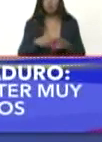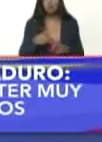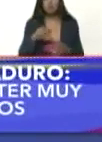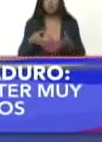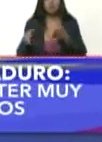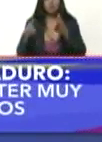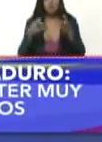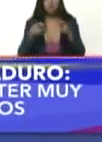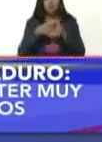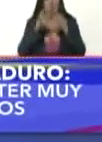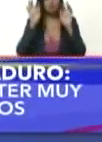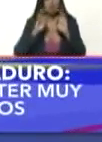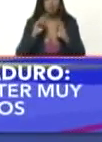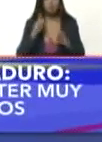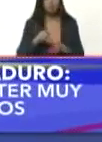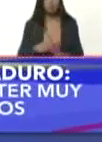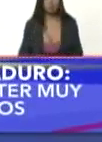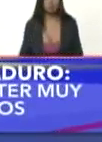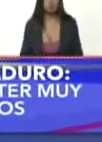camino.